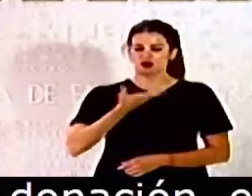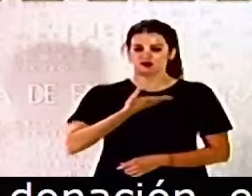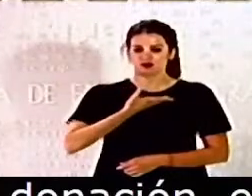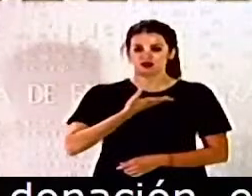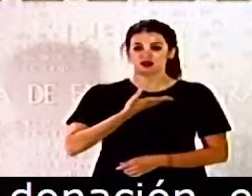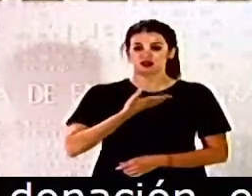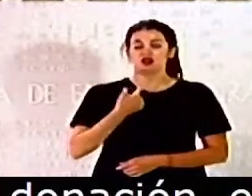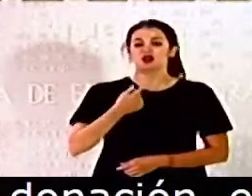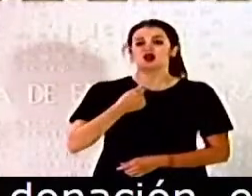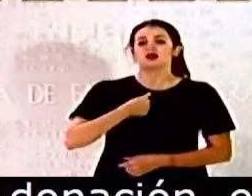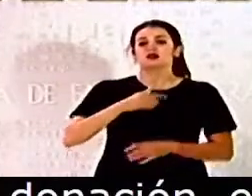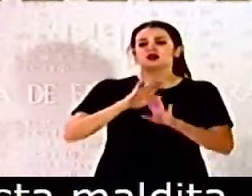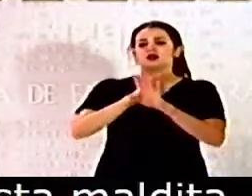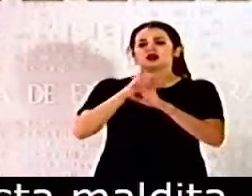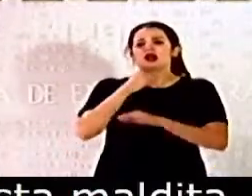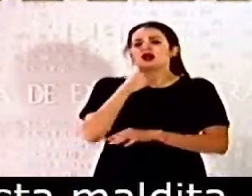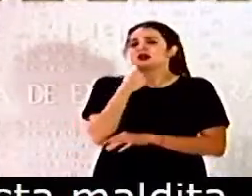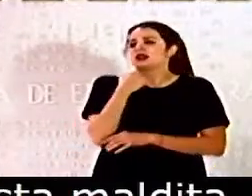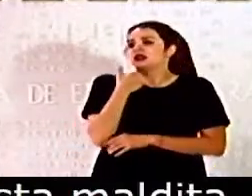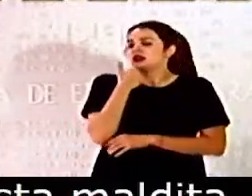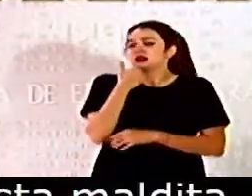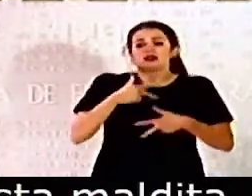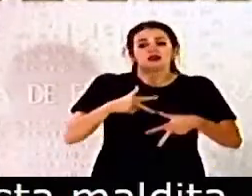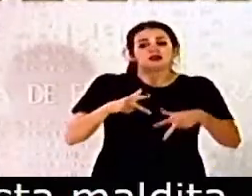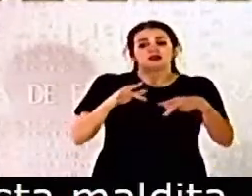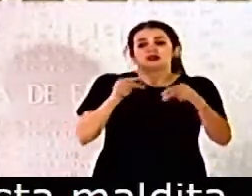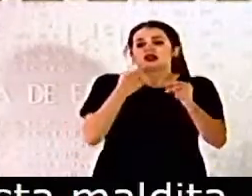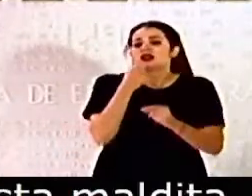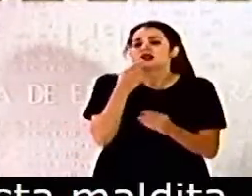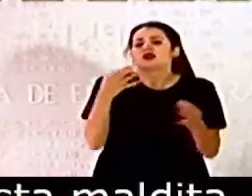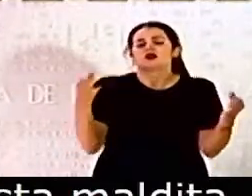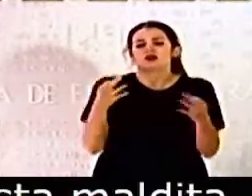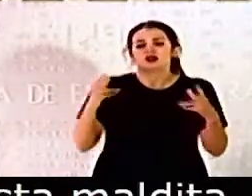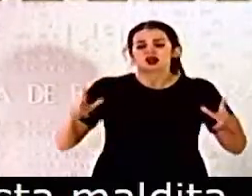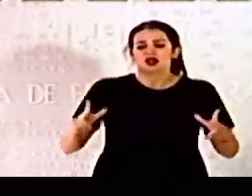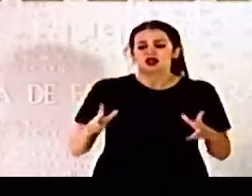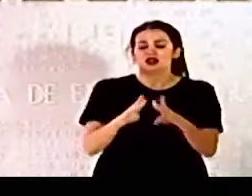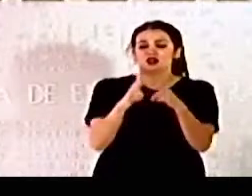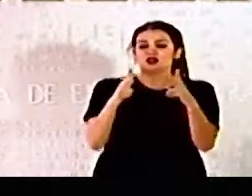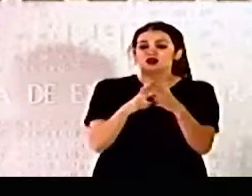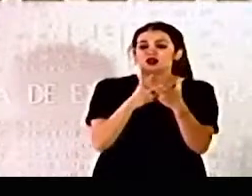Y termino diciéndoles que por favor le pido a la sociedad que seamos capaces de romper